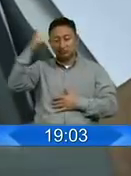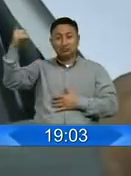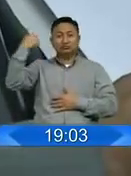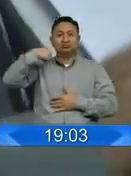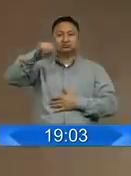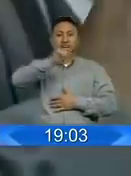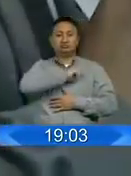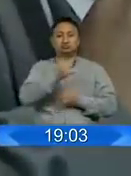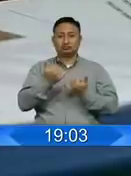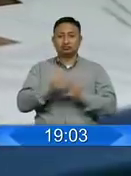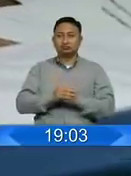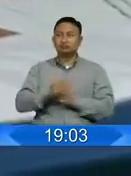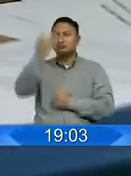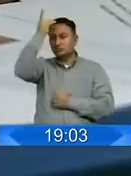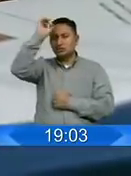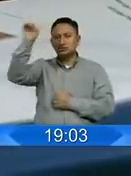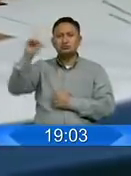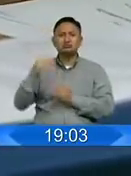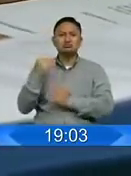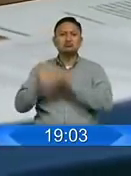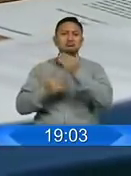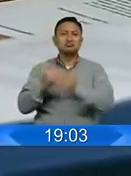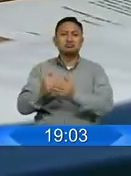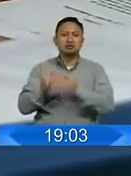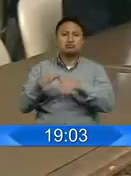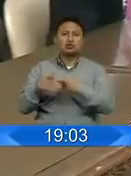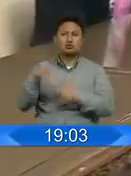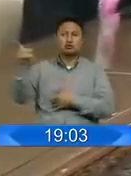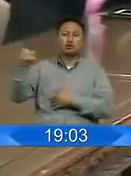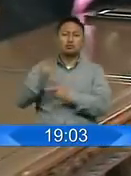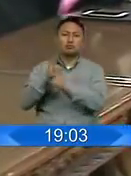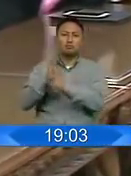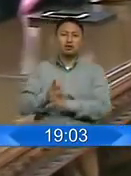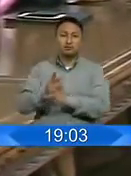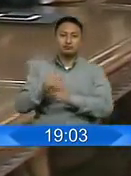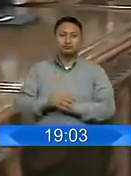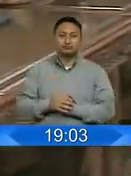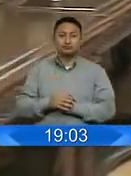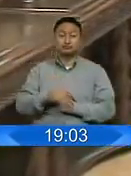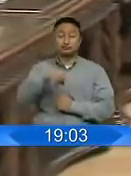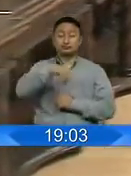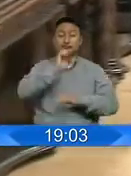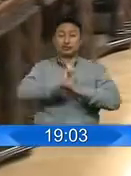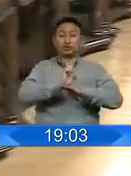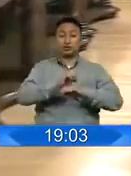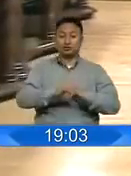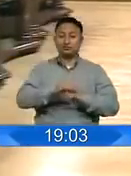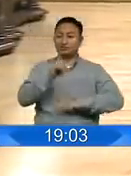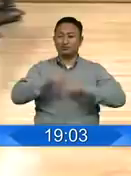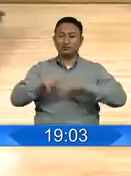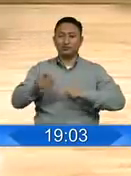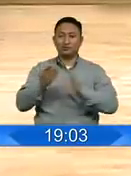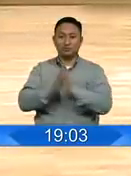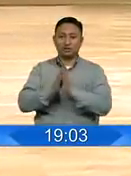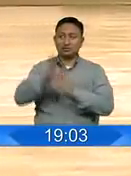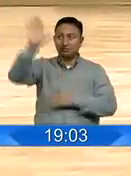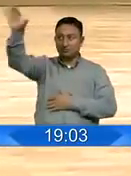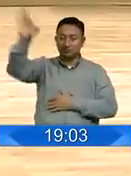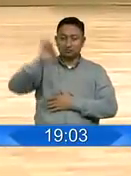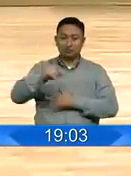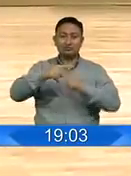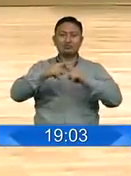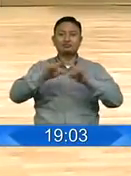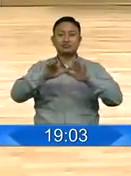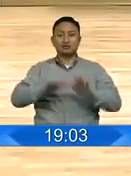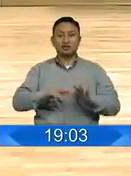se deberá decidir cuáles son los pasos a seguir ante la situación compleja que se presenta, pues el país no podrá ser parte del proceso de extradición del